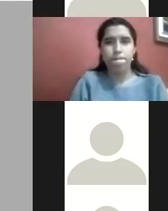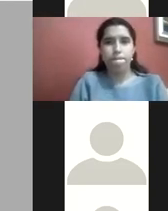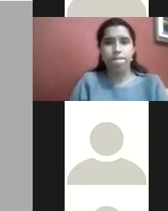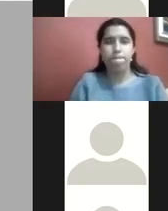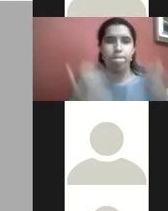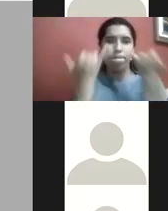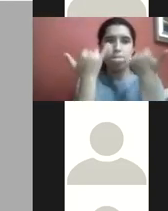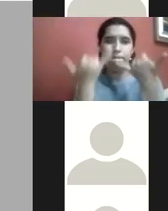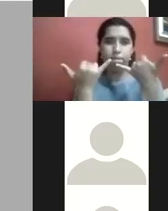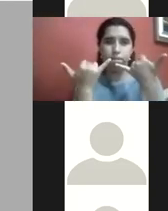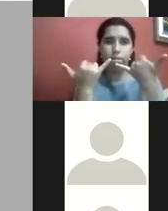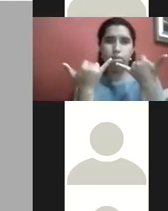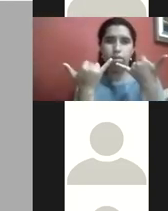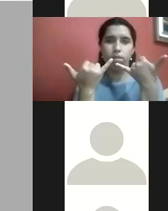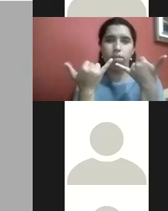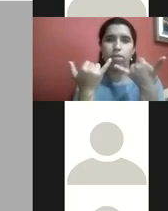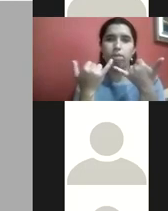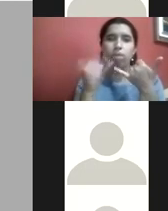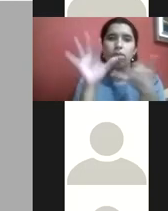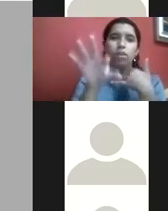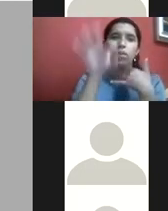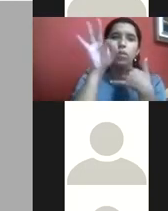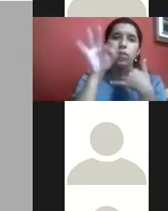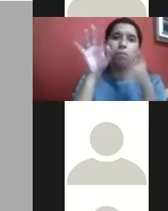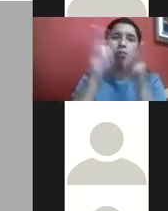Ahora tenemos que encontrar el valor de Z que cumpla esto.